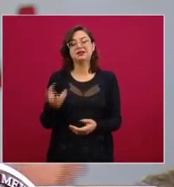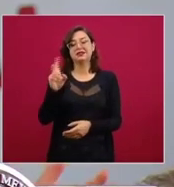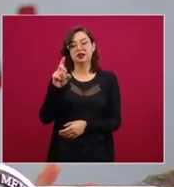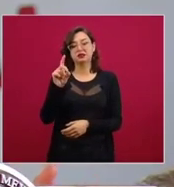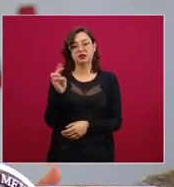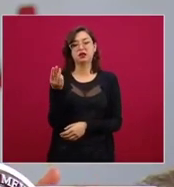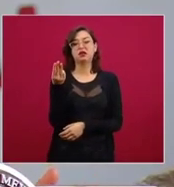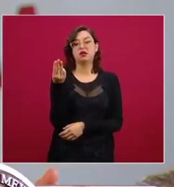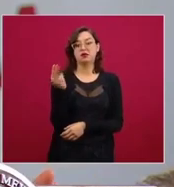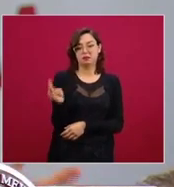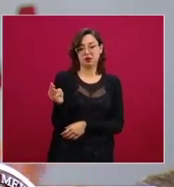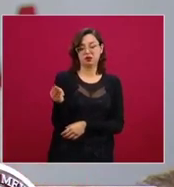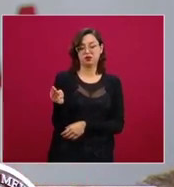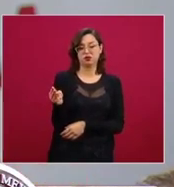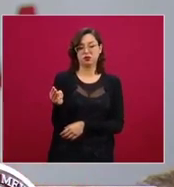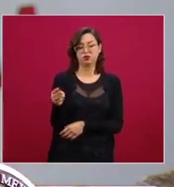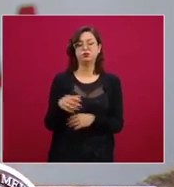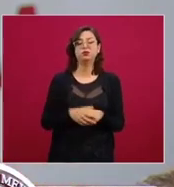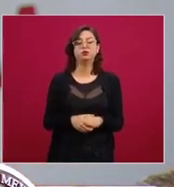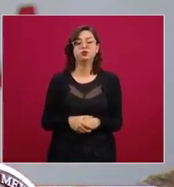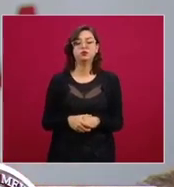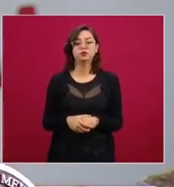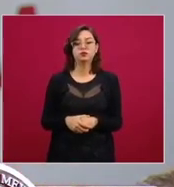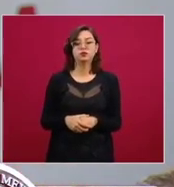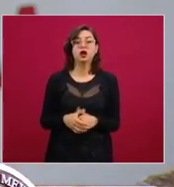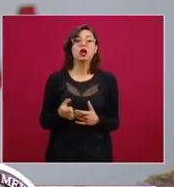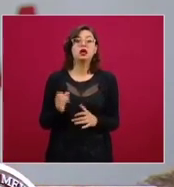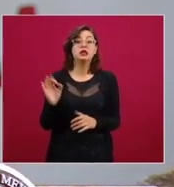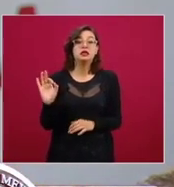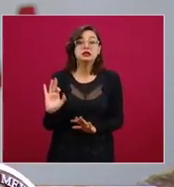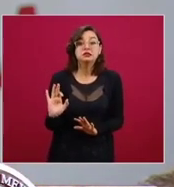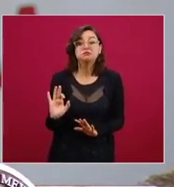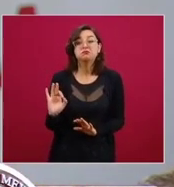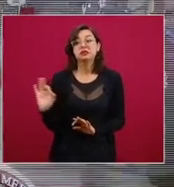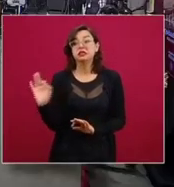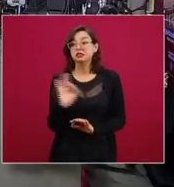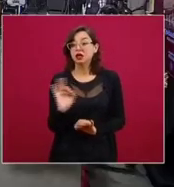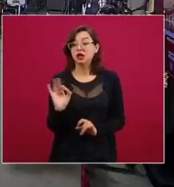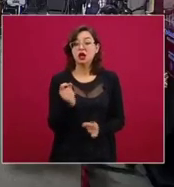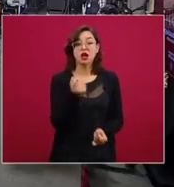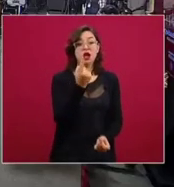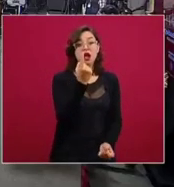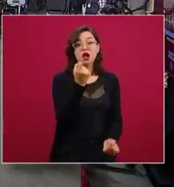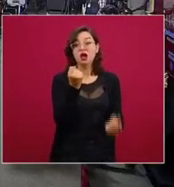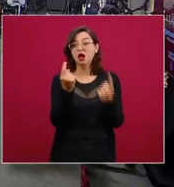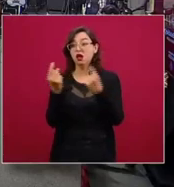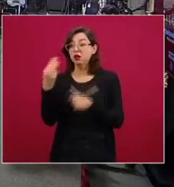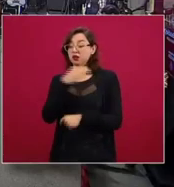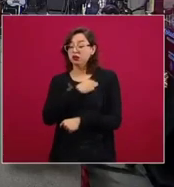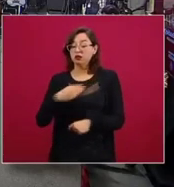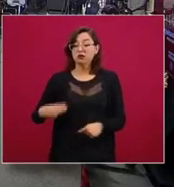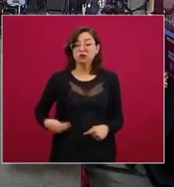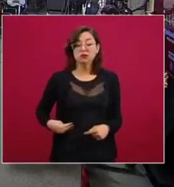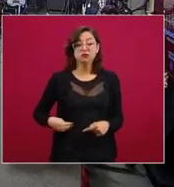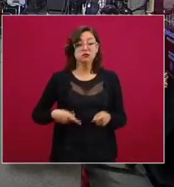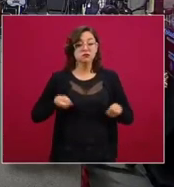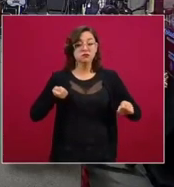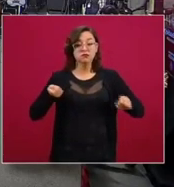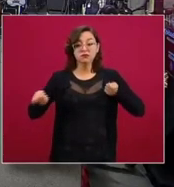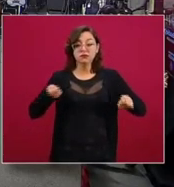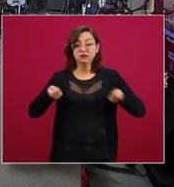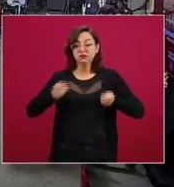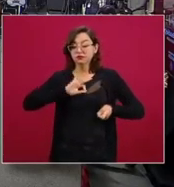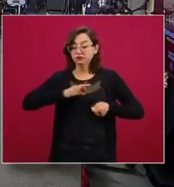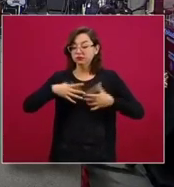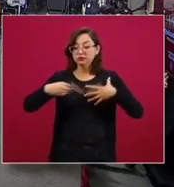me dejó en términos generales, y la muy a medias, me dejó de nada más con que logren una cosa buen que control, ya sabíamos, que